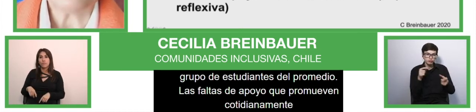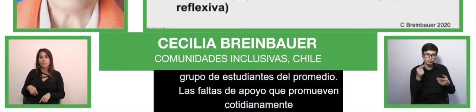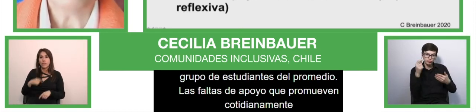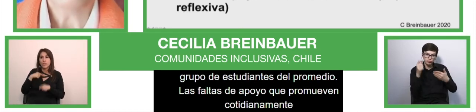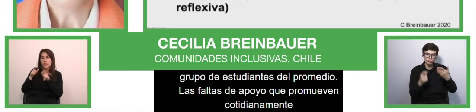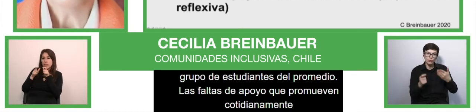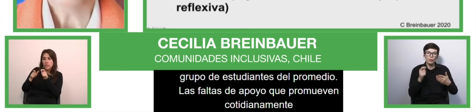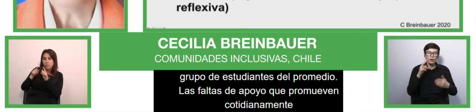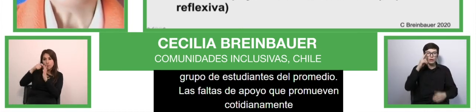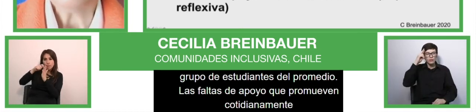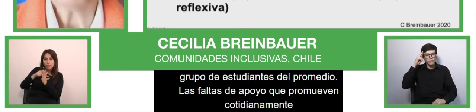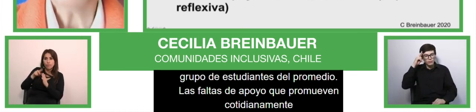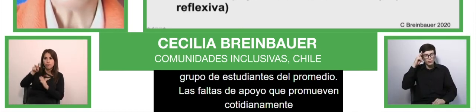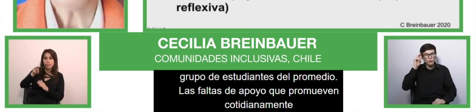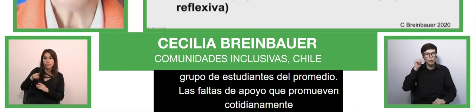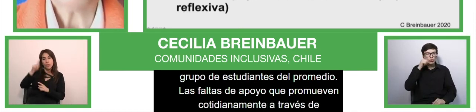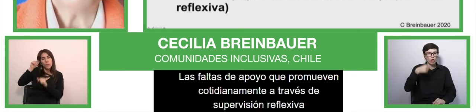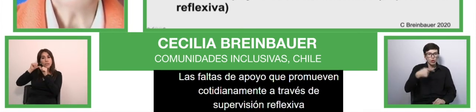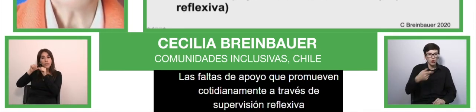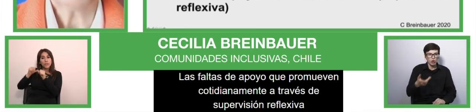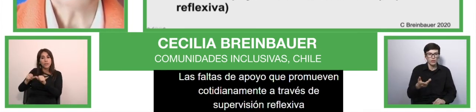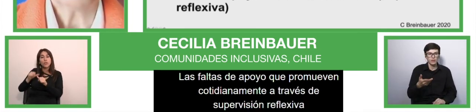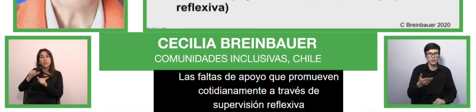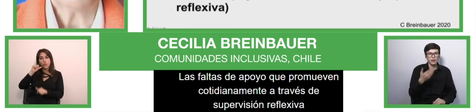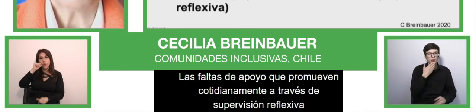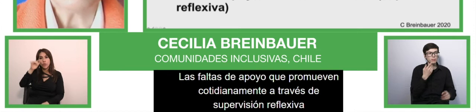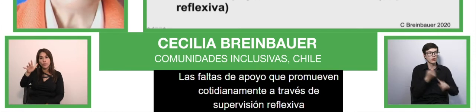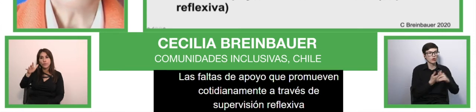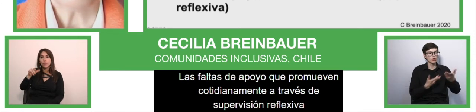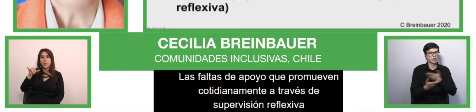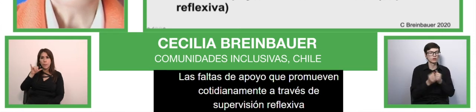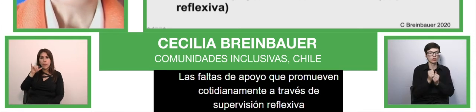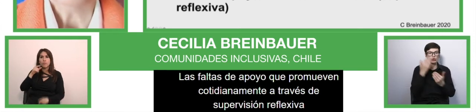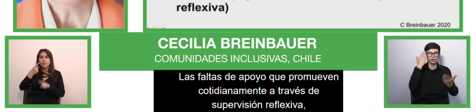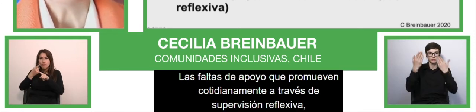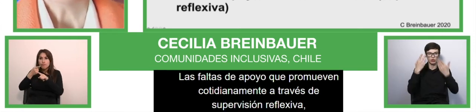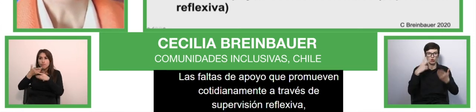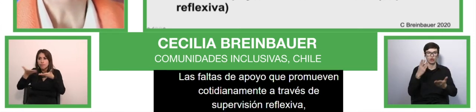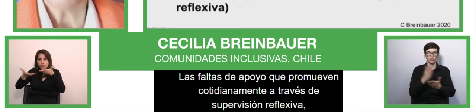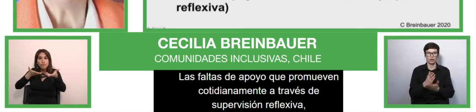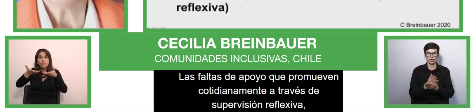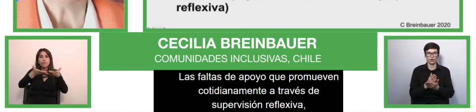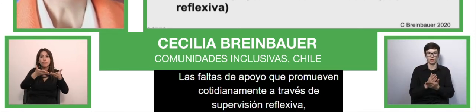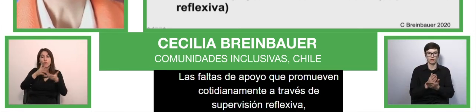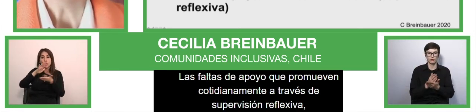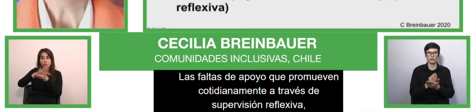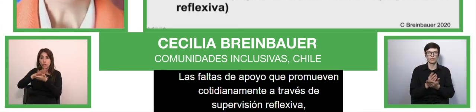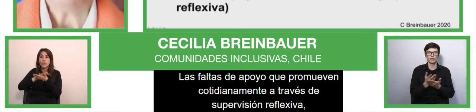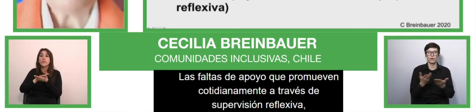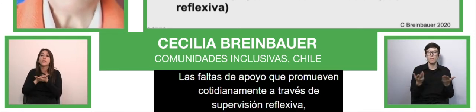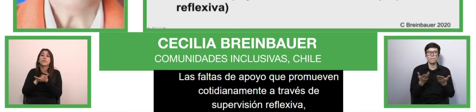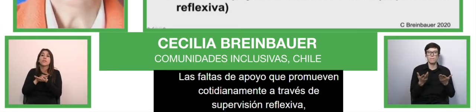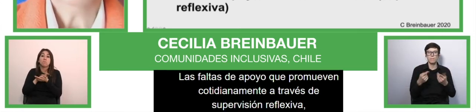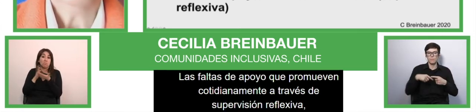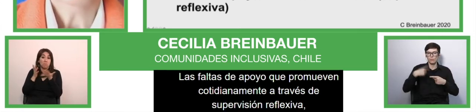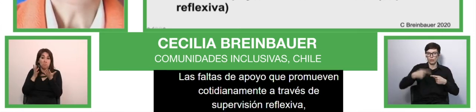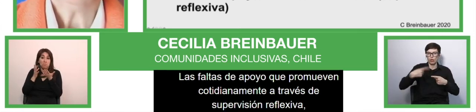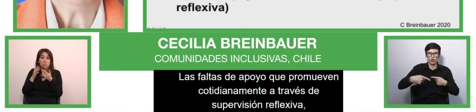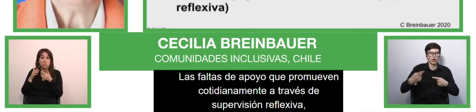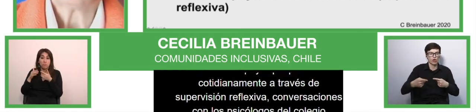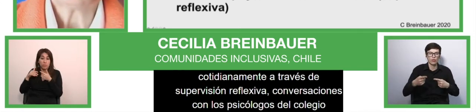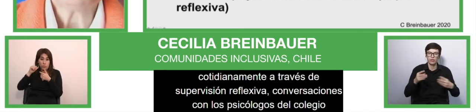periódica de las conversaciones con los psicólogos en los colegios y en forma habitual